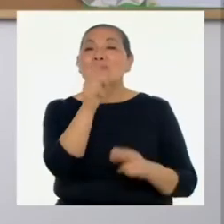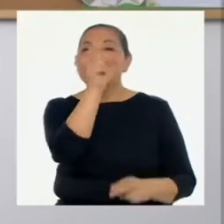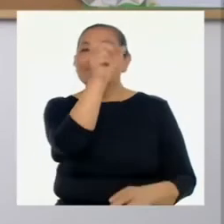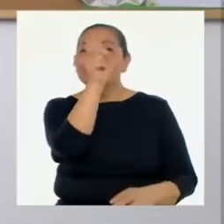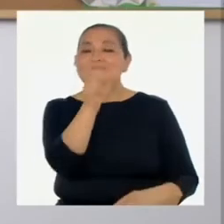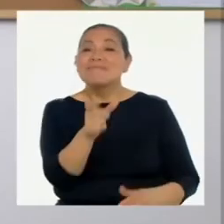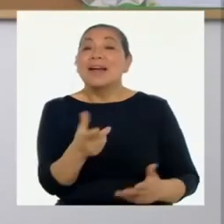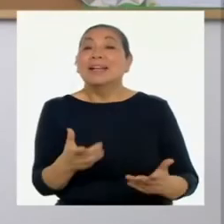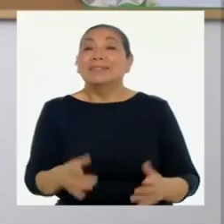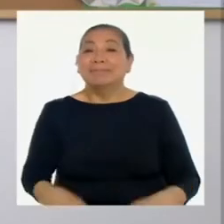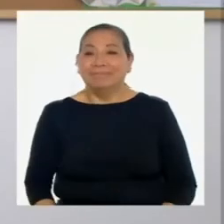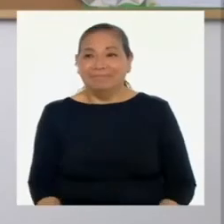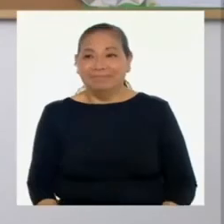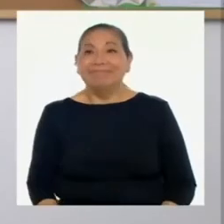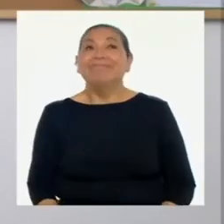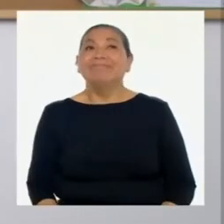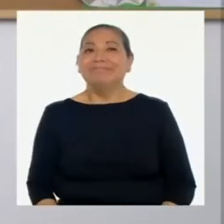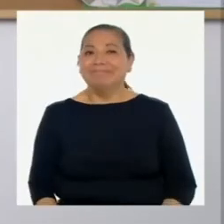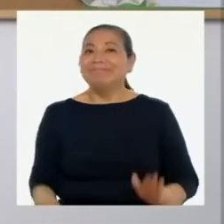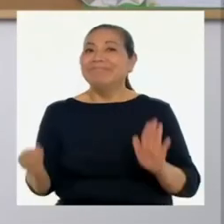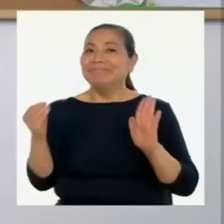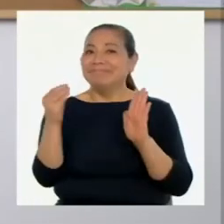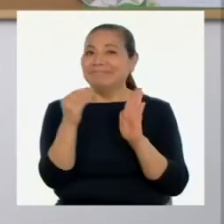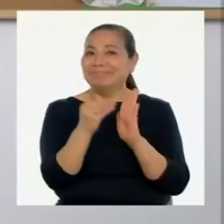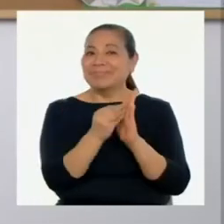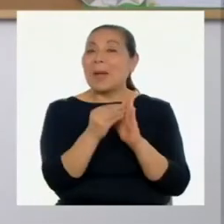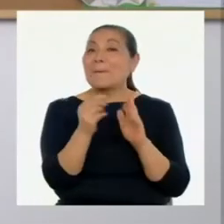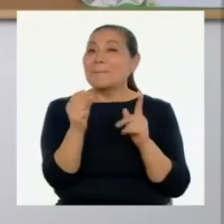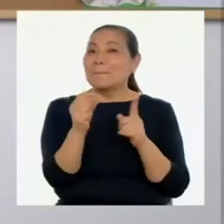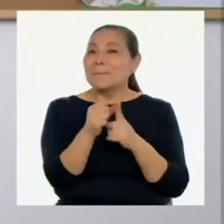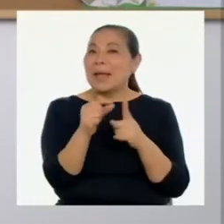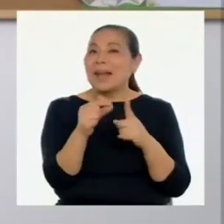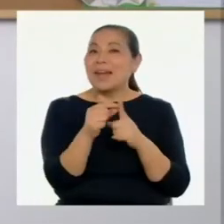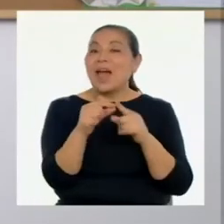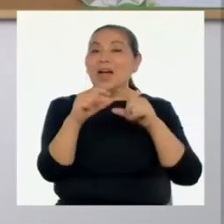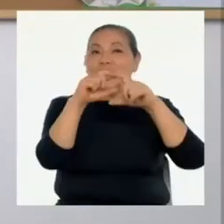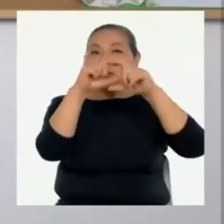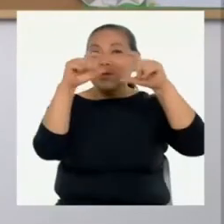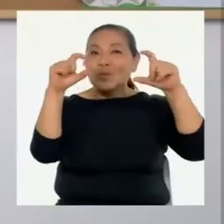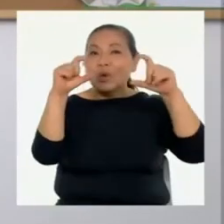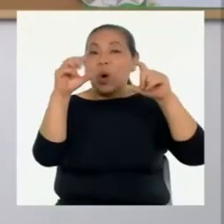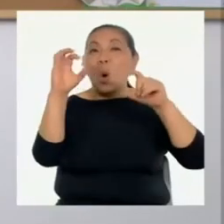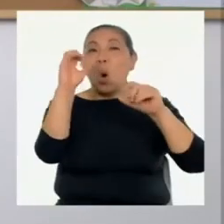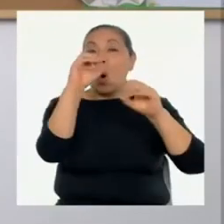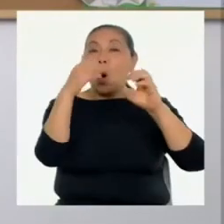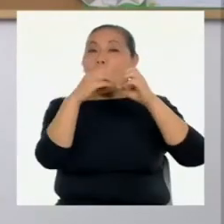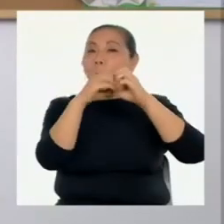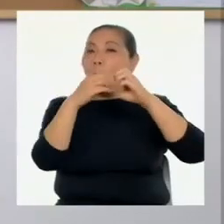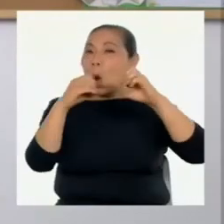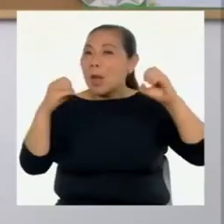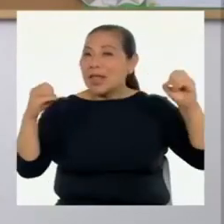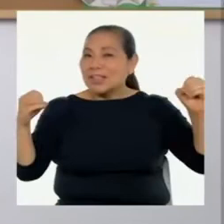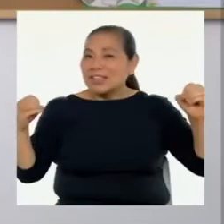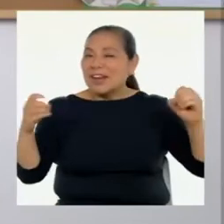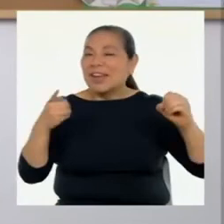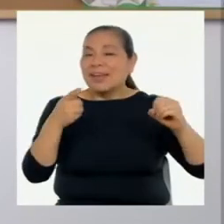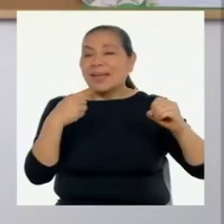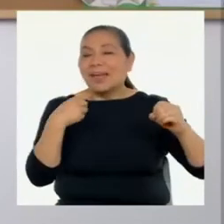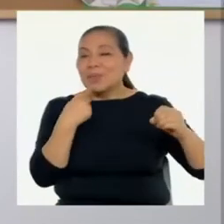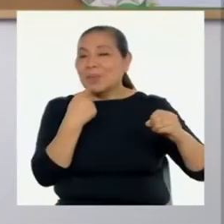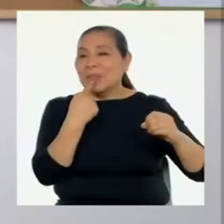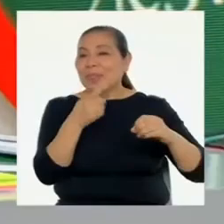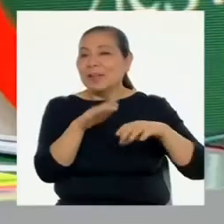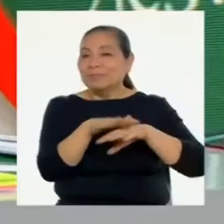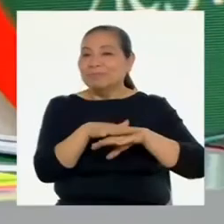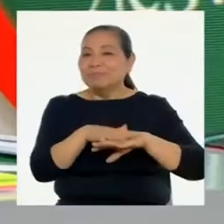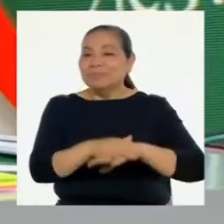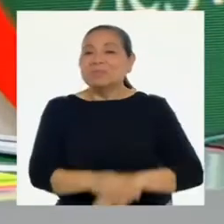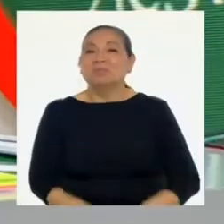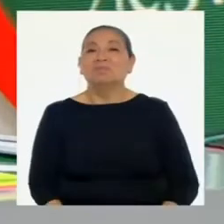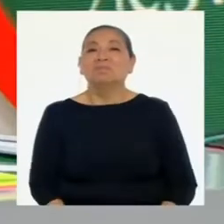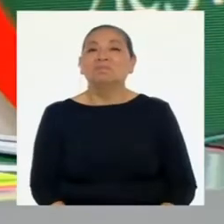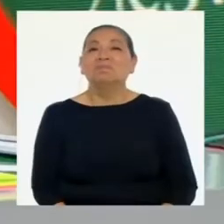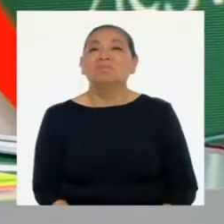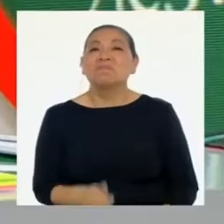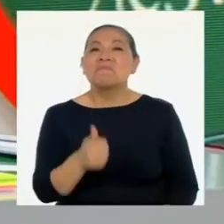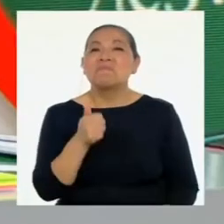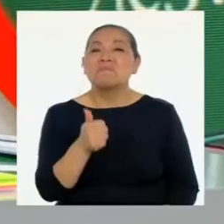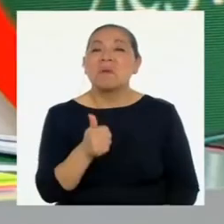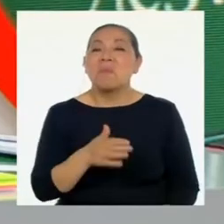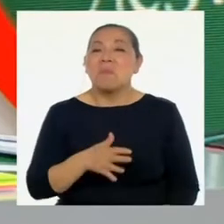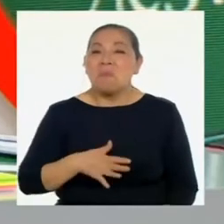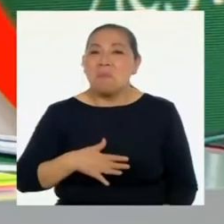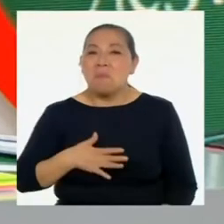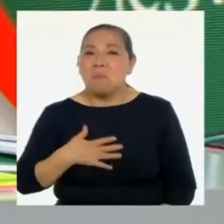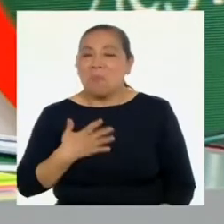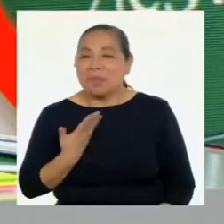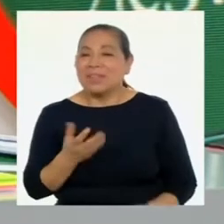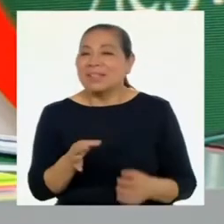afiche. O sea, vamos a plasmar en palabras, frases u oraciones las ideas que hemos planificado. Bien, profesora.